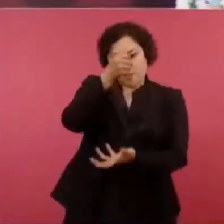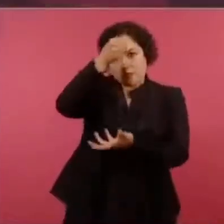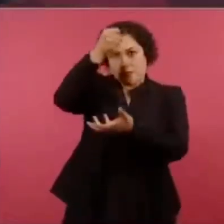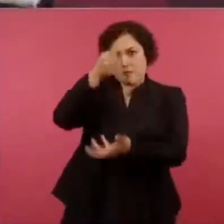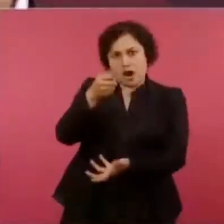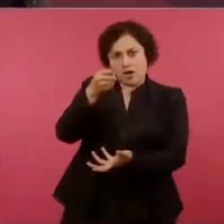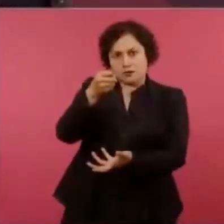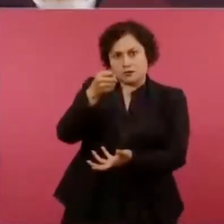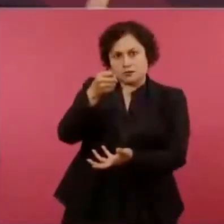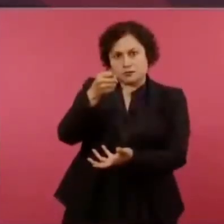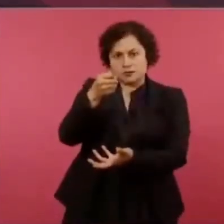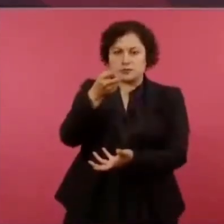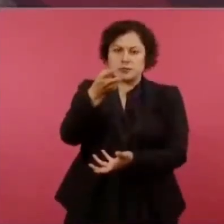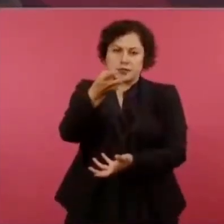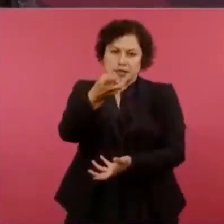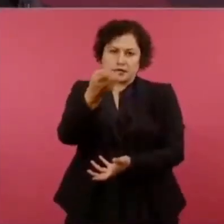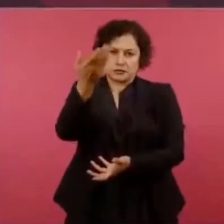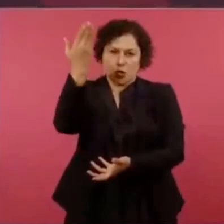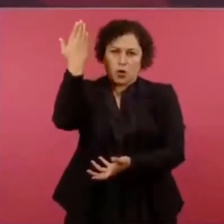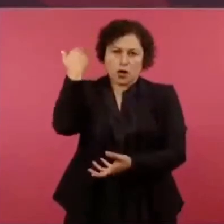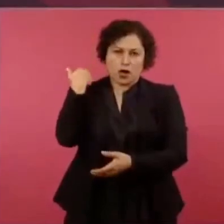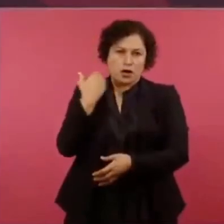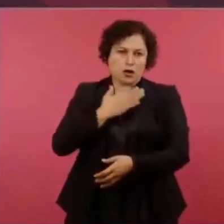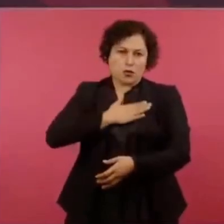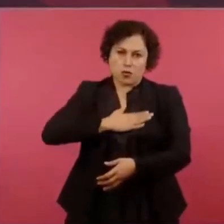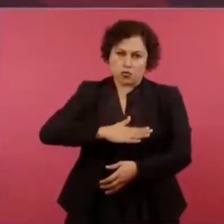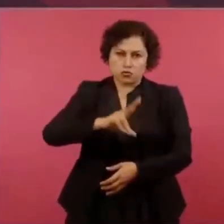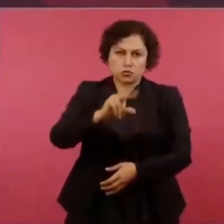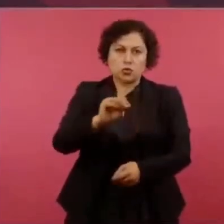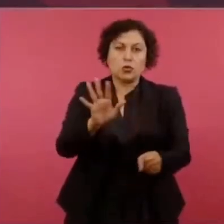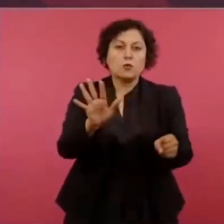que ellos, de manera hipócrita,